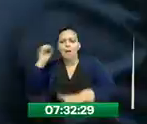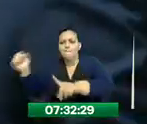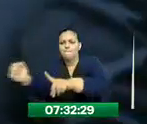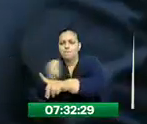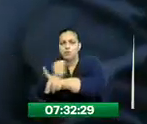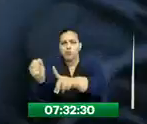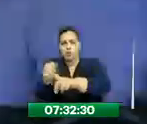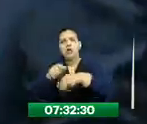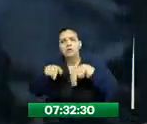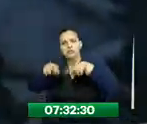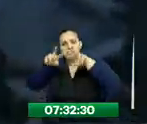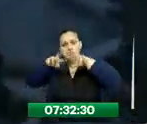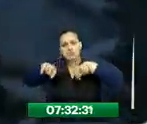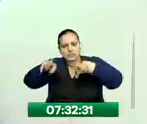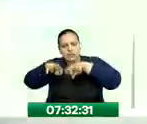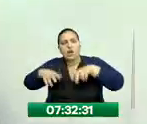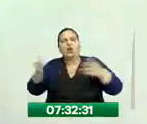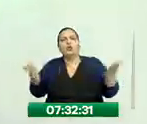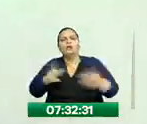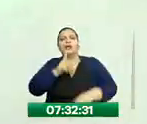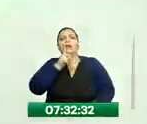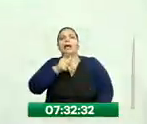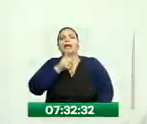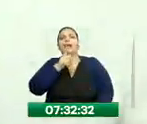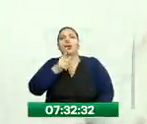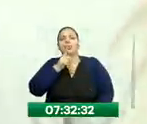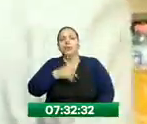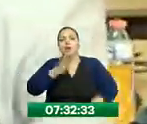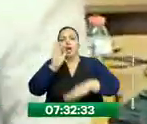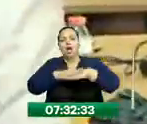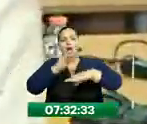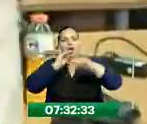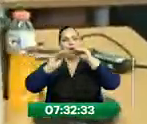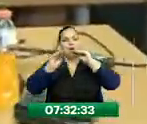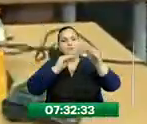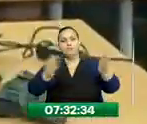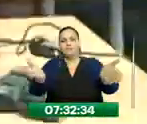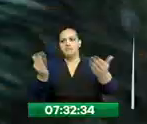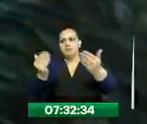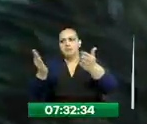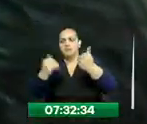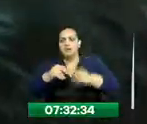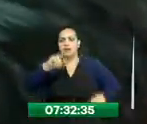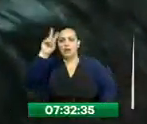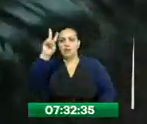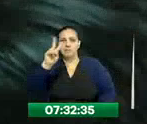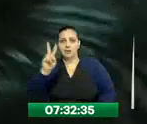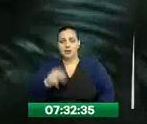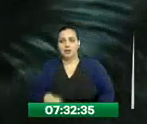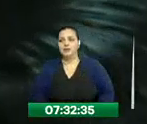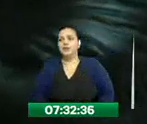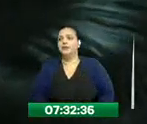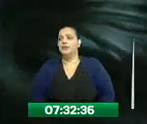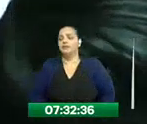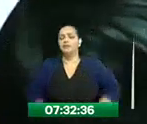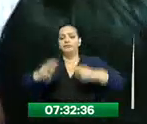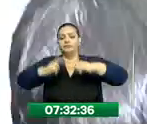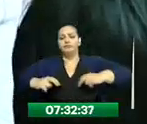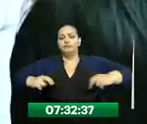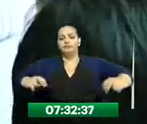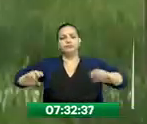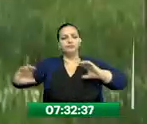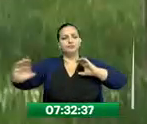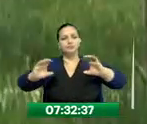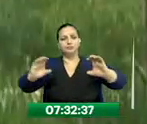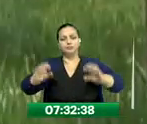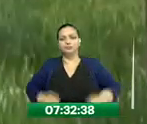sede en el cantón La Tacunga, convocó para el próximo viernes a la reinstalación de la audiencia de habeas corpus solicitada